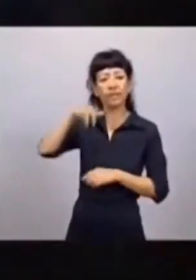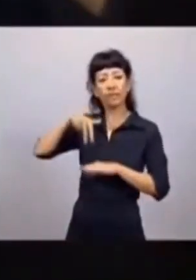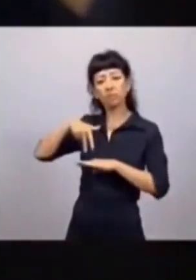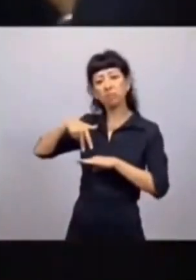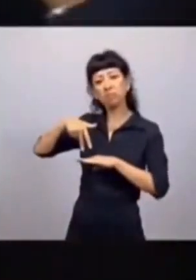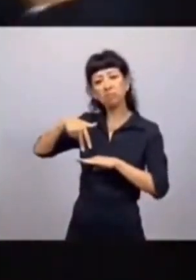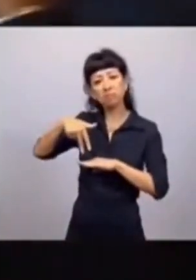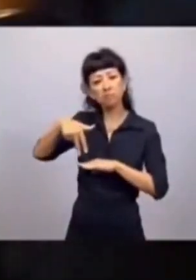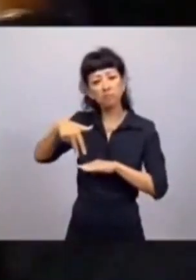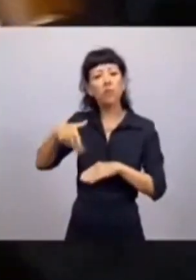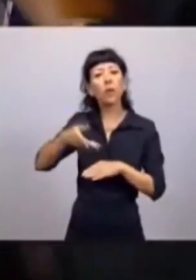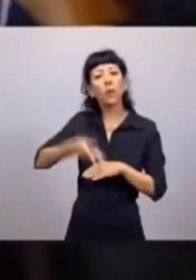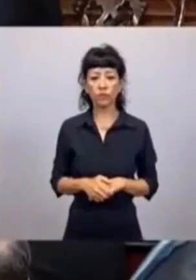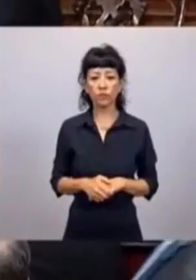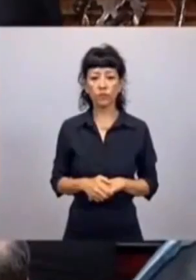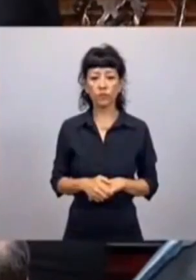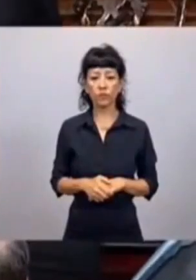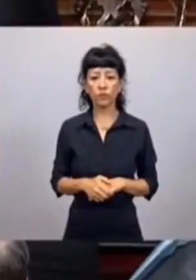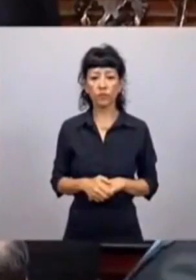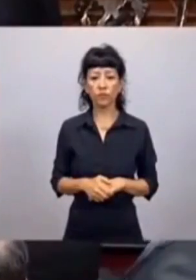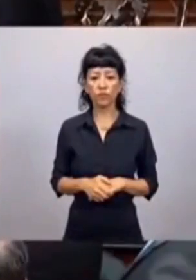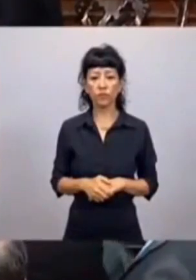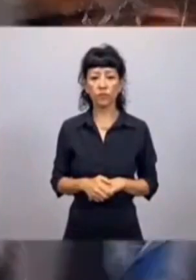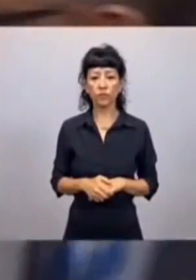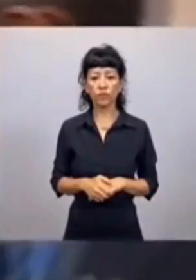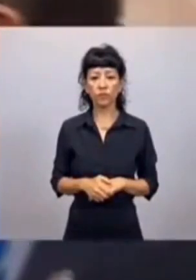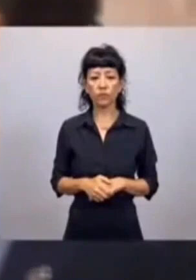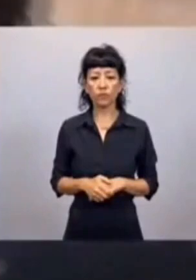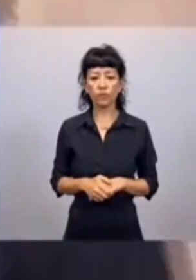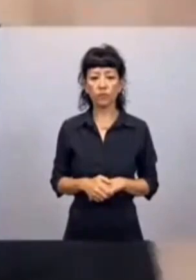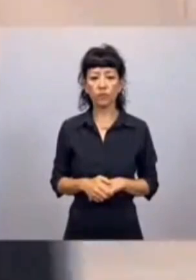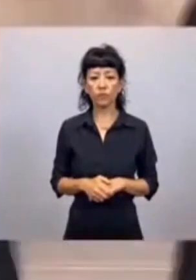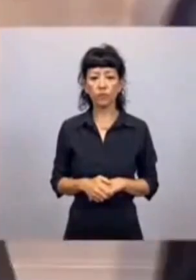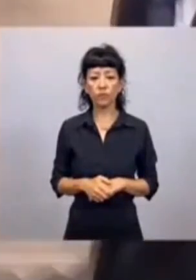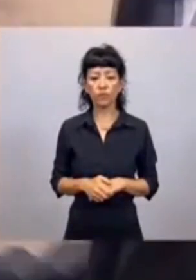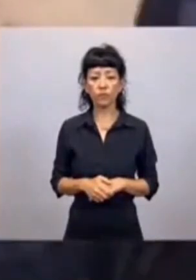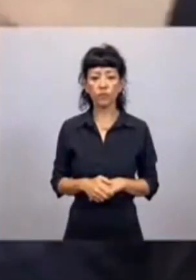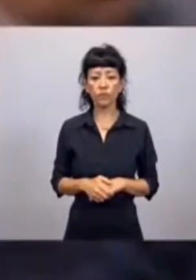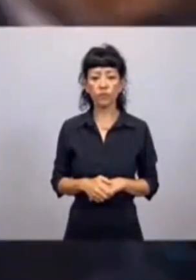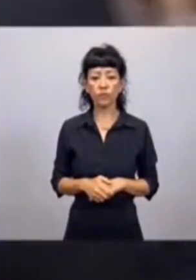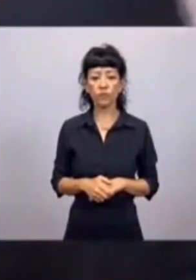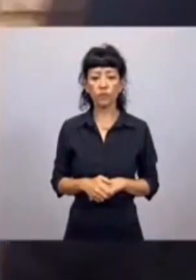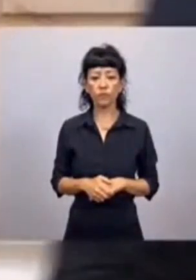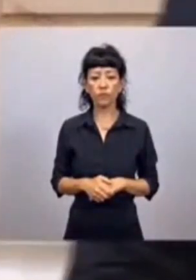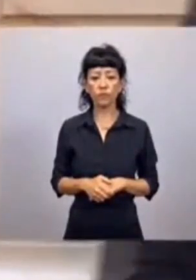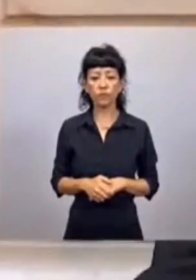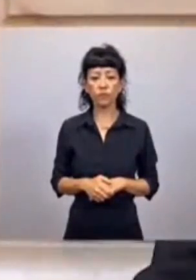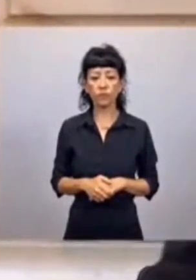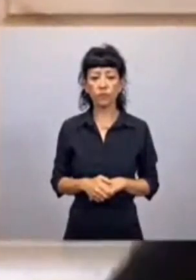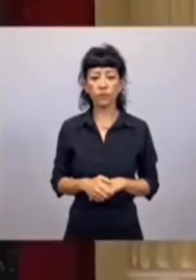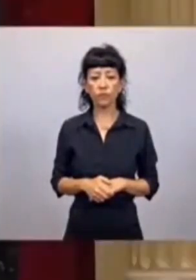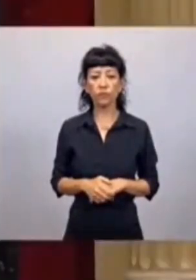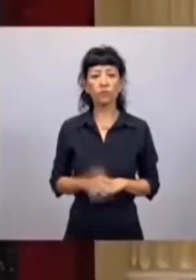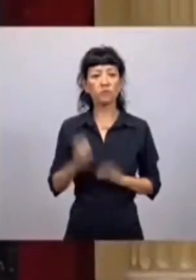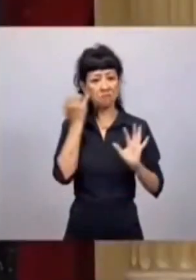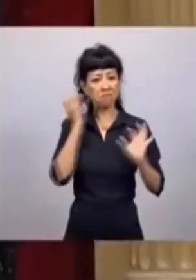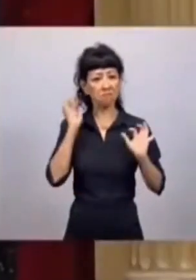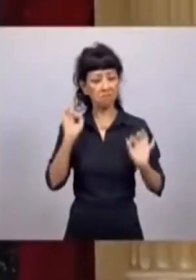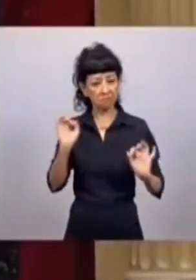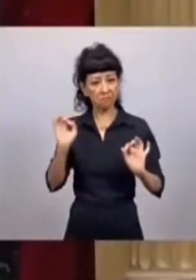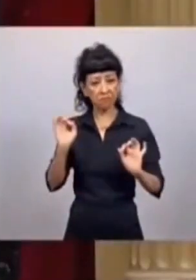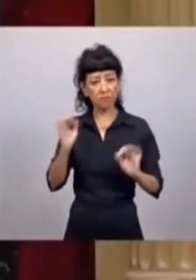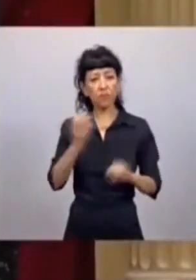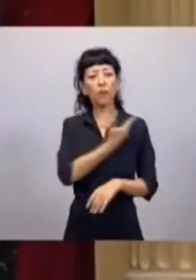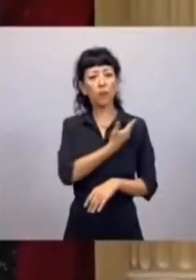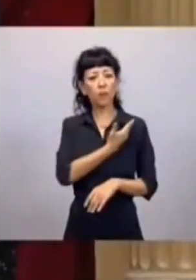del país Miley alertó que no hay plata en su primer discurso presidencial anunciado